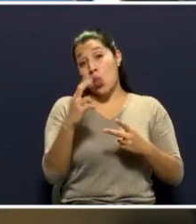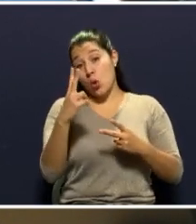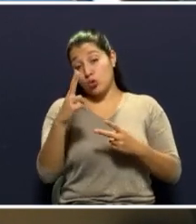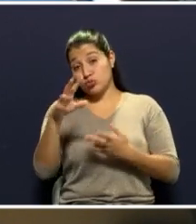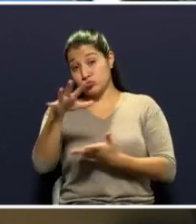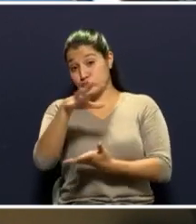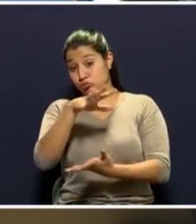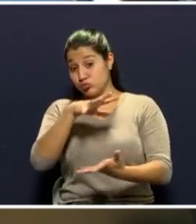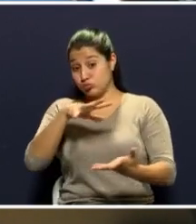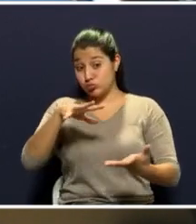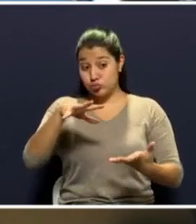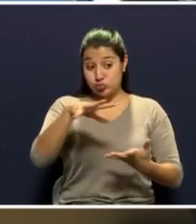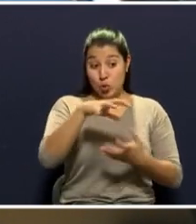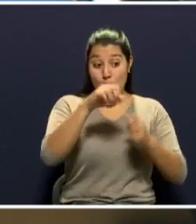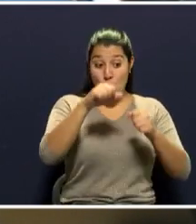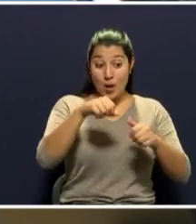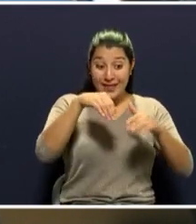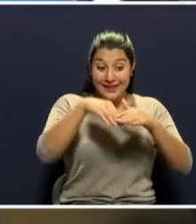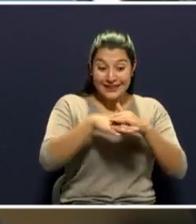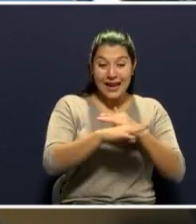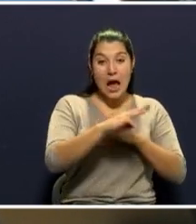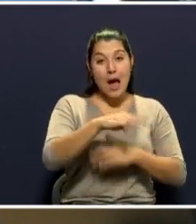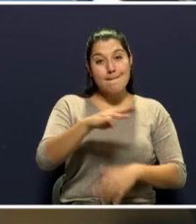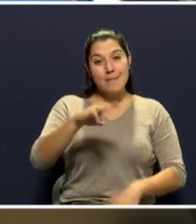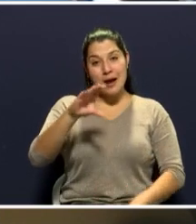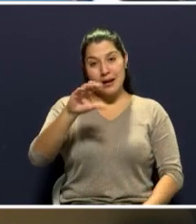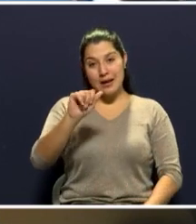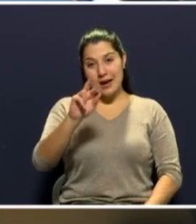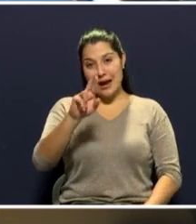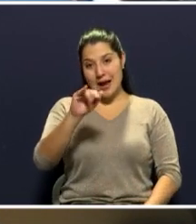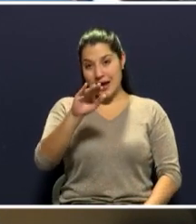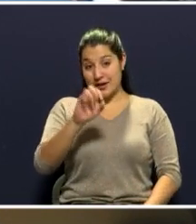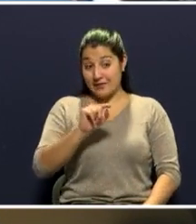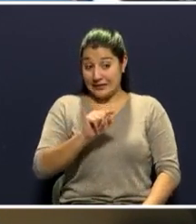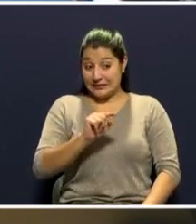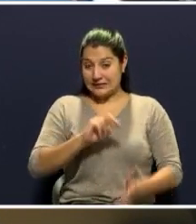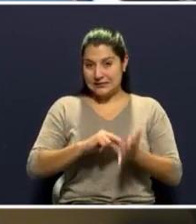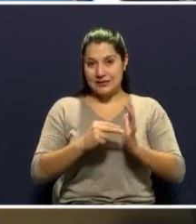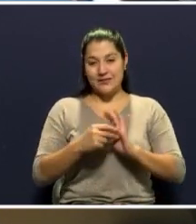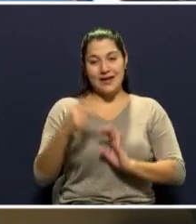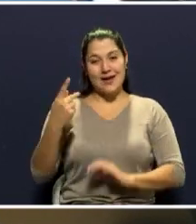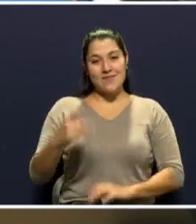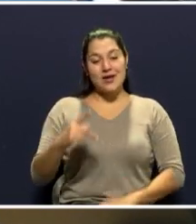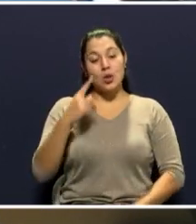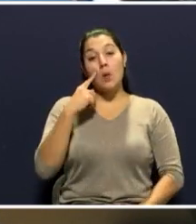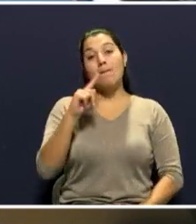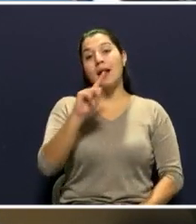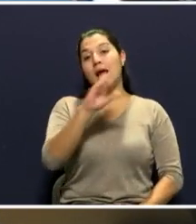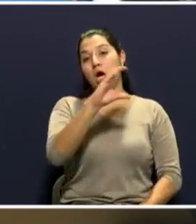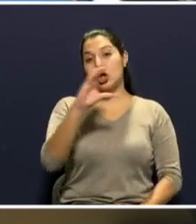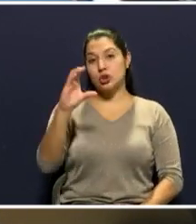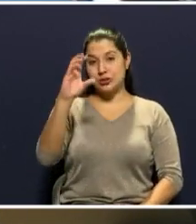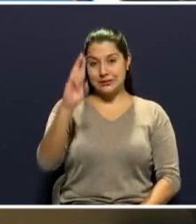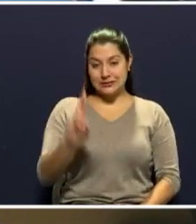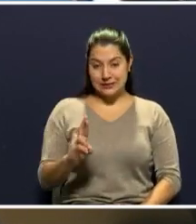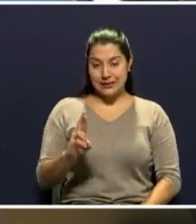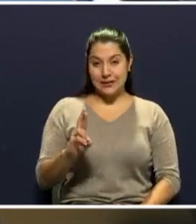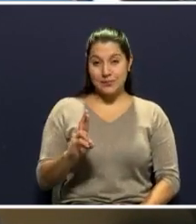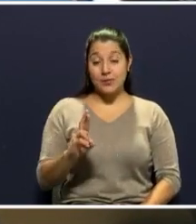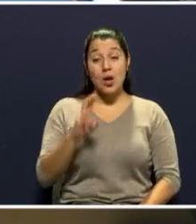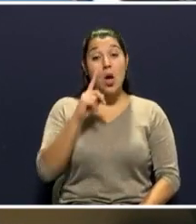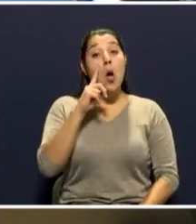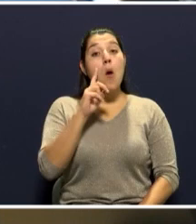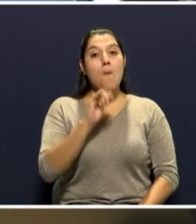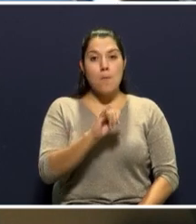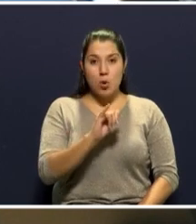la cuenca del Mar Caribe, lo cual podría significar un riesgo para el territorio nacional. Es por esto que